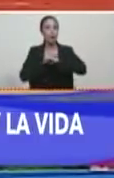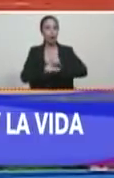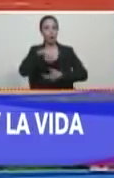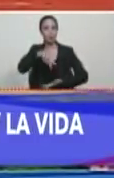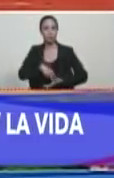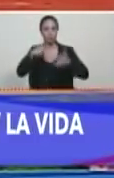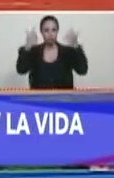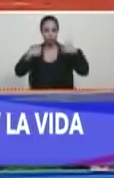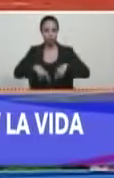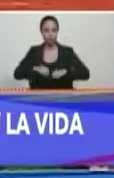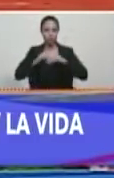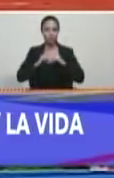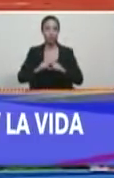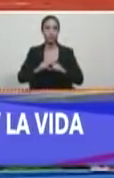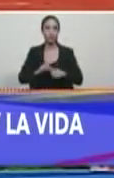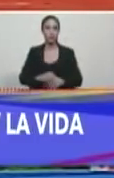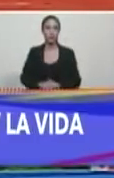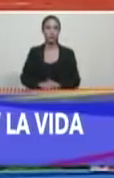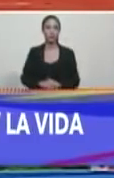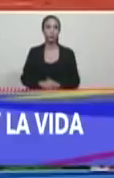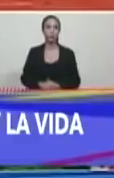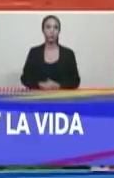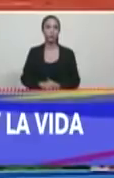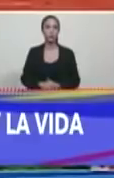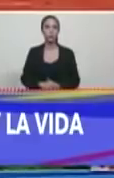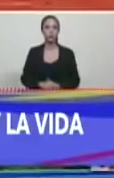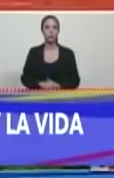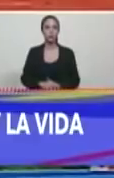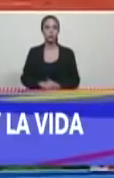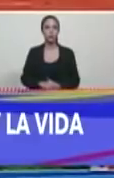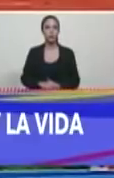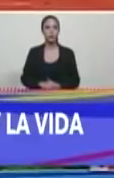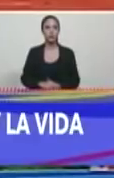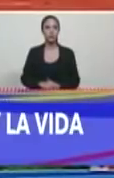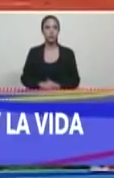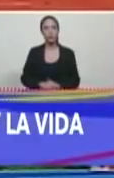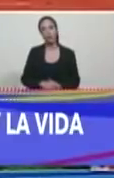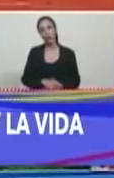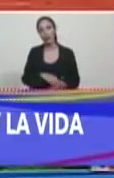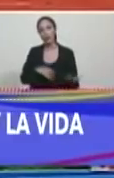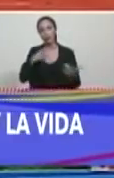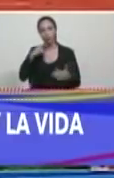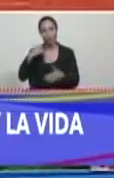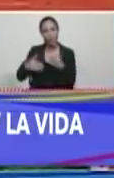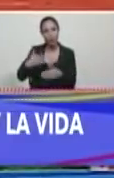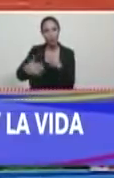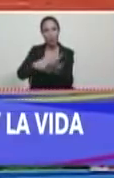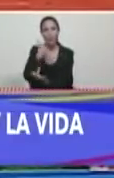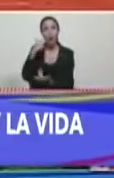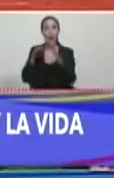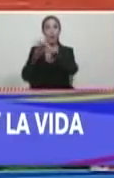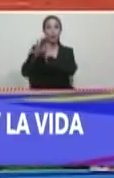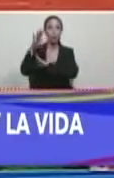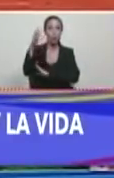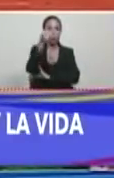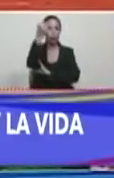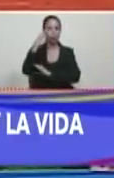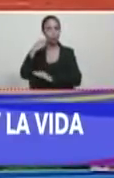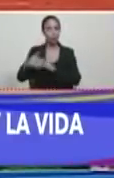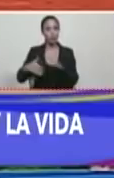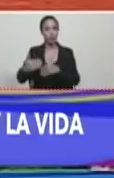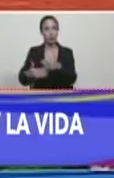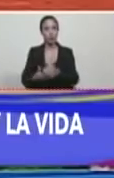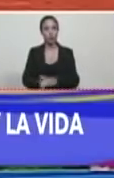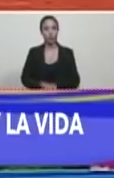nunca. Estamos de pie victoriosos, avanzando hacia el futuro de